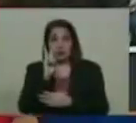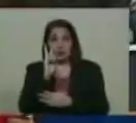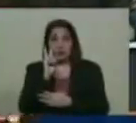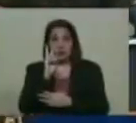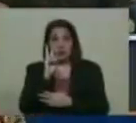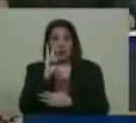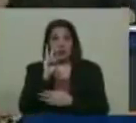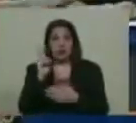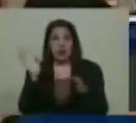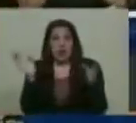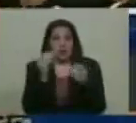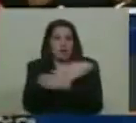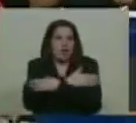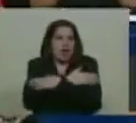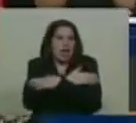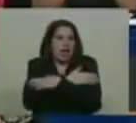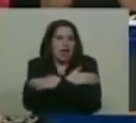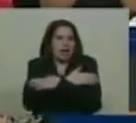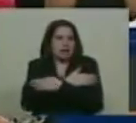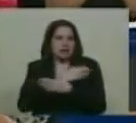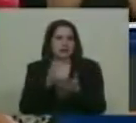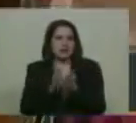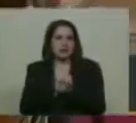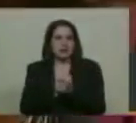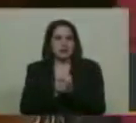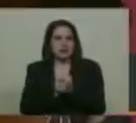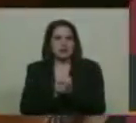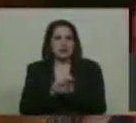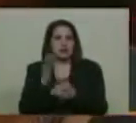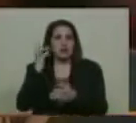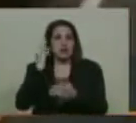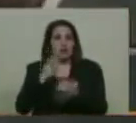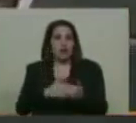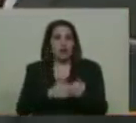Otro abrazo por aquí, mira. La mujer líder.